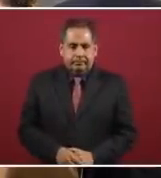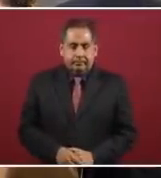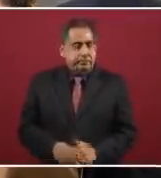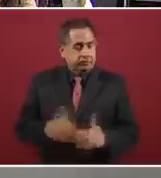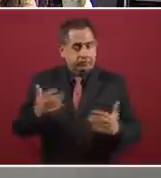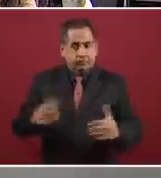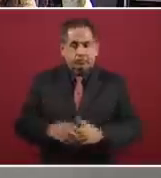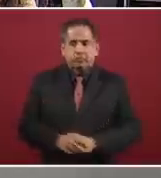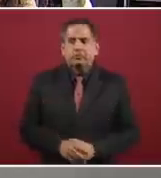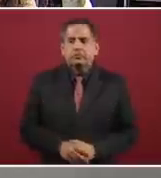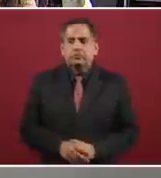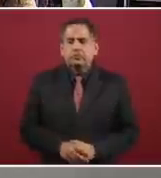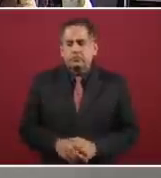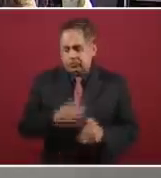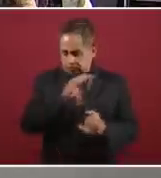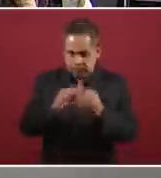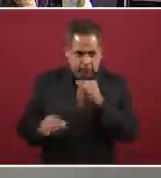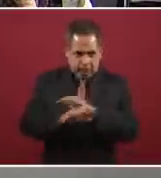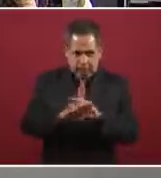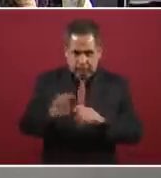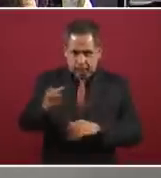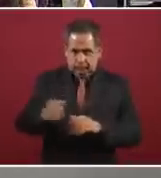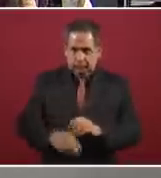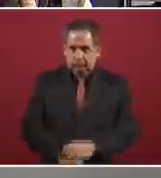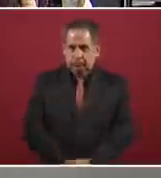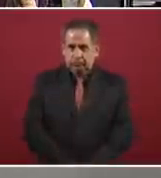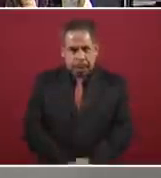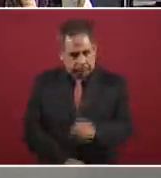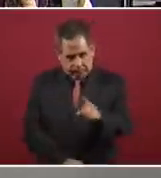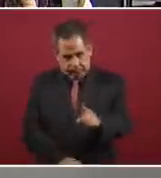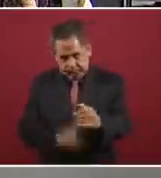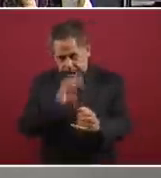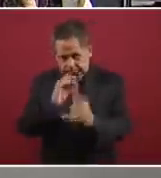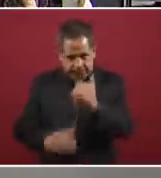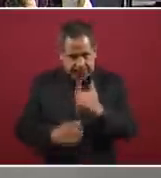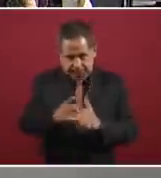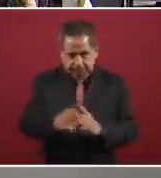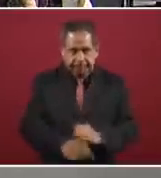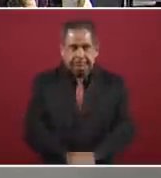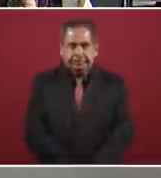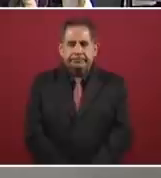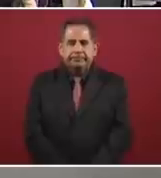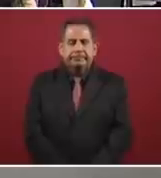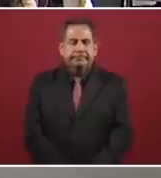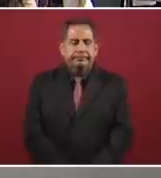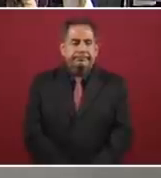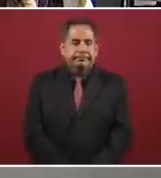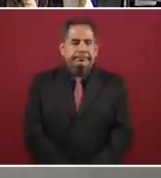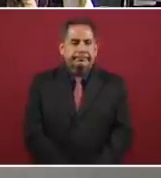Bueno, pues una más. Contigo terminamos.